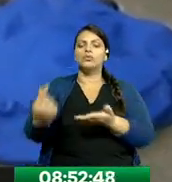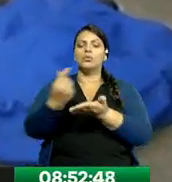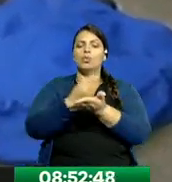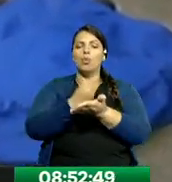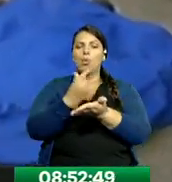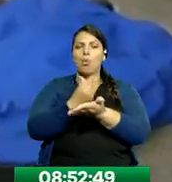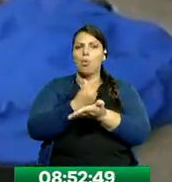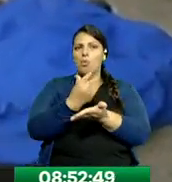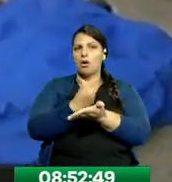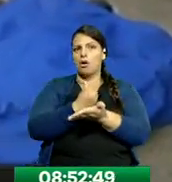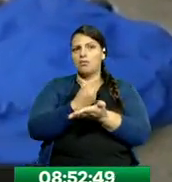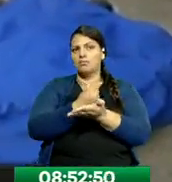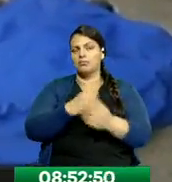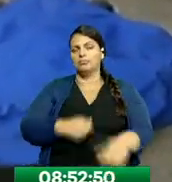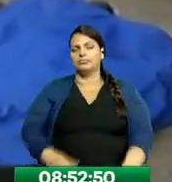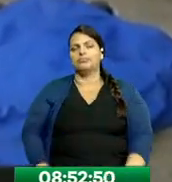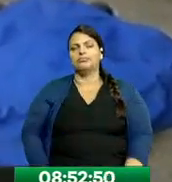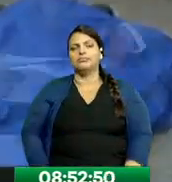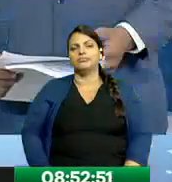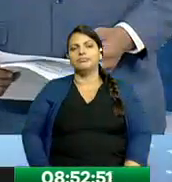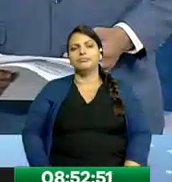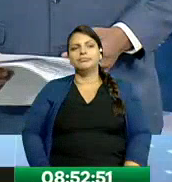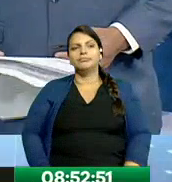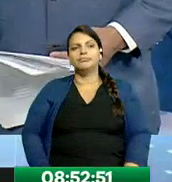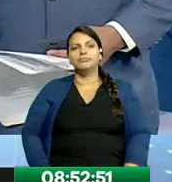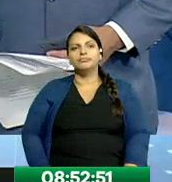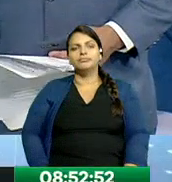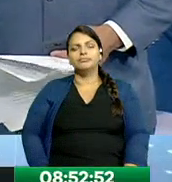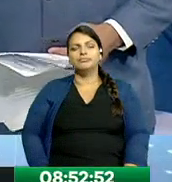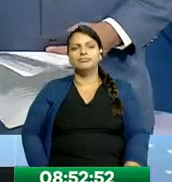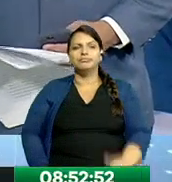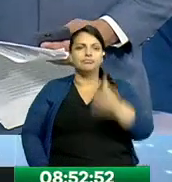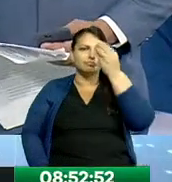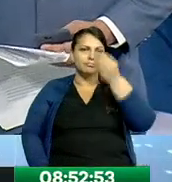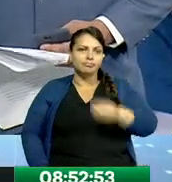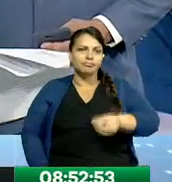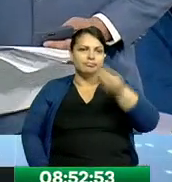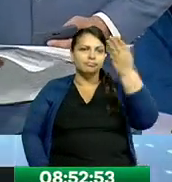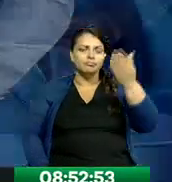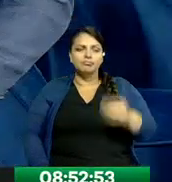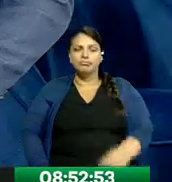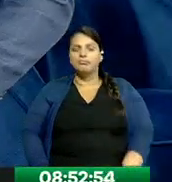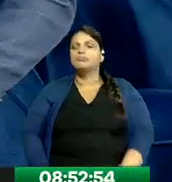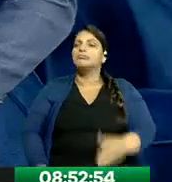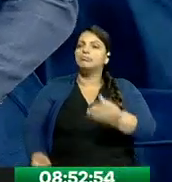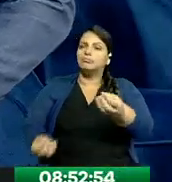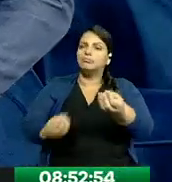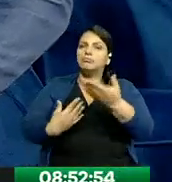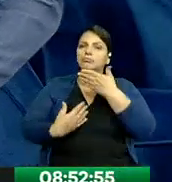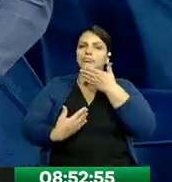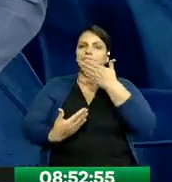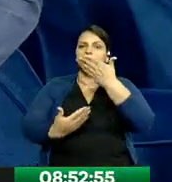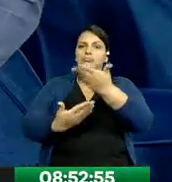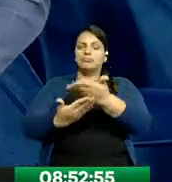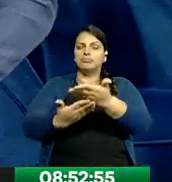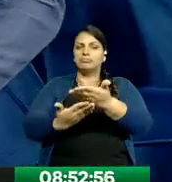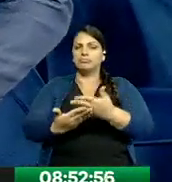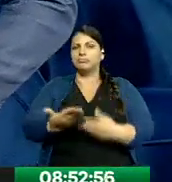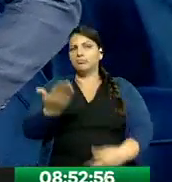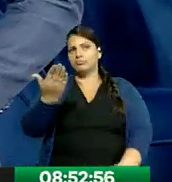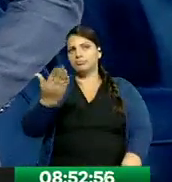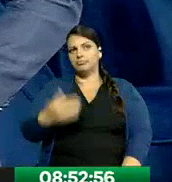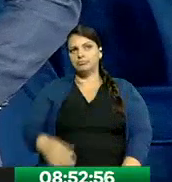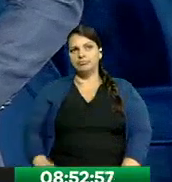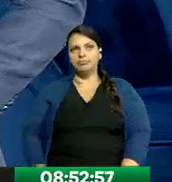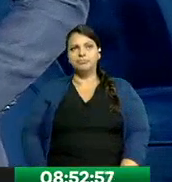Guasmo Central, en el puerto principal. Buenos días. Muchísimas gracias, mi querido Jorge, por tu reporte allá en las